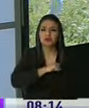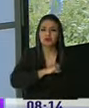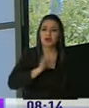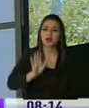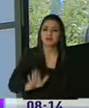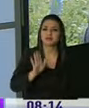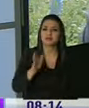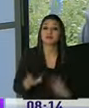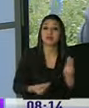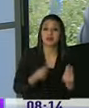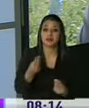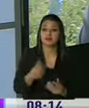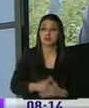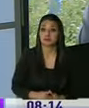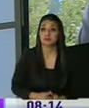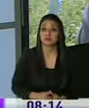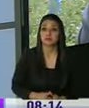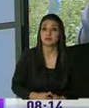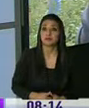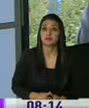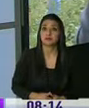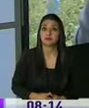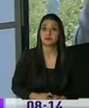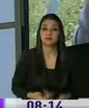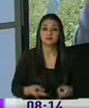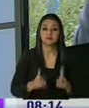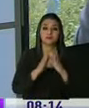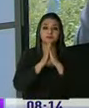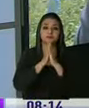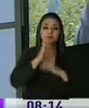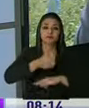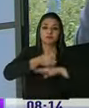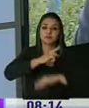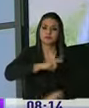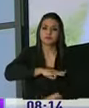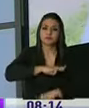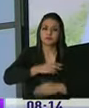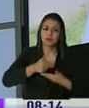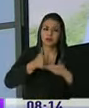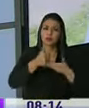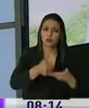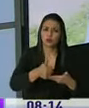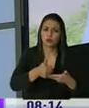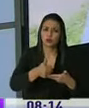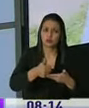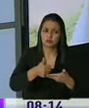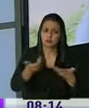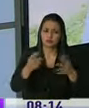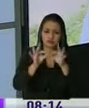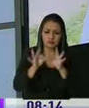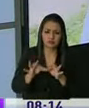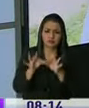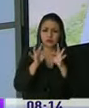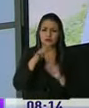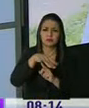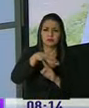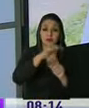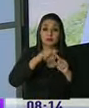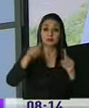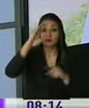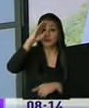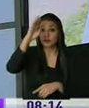lo que hacen. Y a mí me llama la atención también, ahí hay que pedir a la autoridad municipal que les ayude, les intervenga y les dé mejores días al parque. Pero también a la